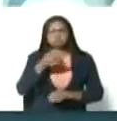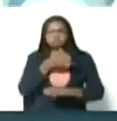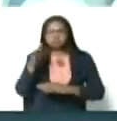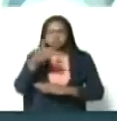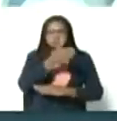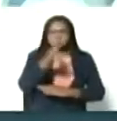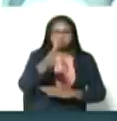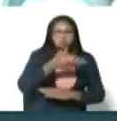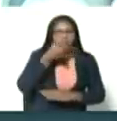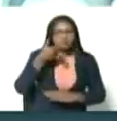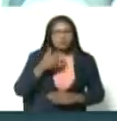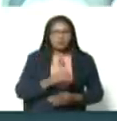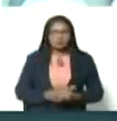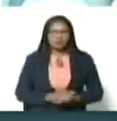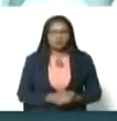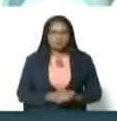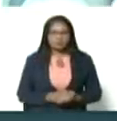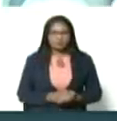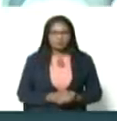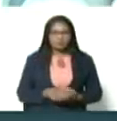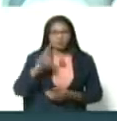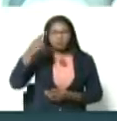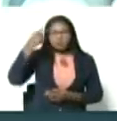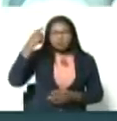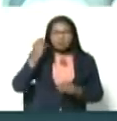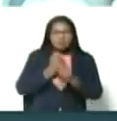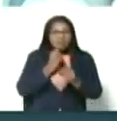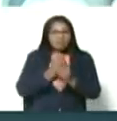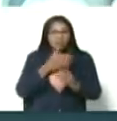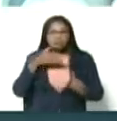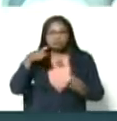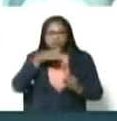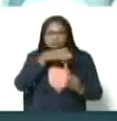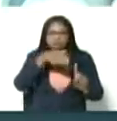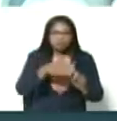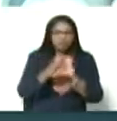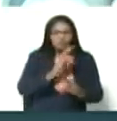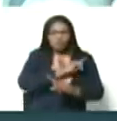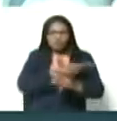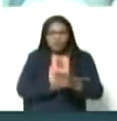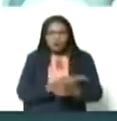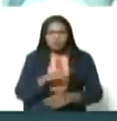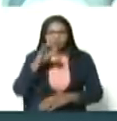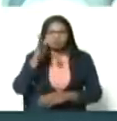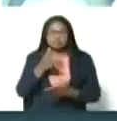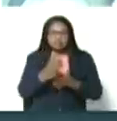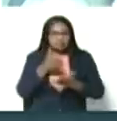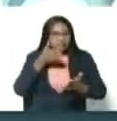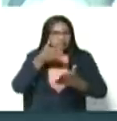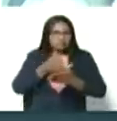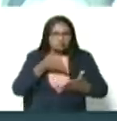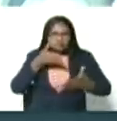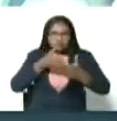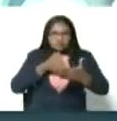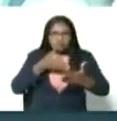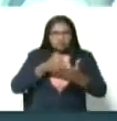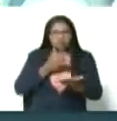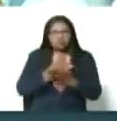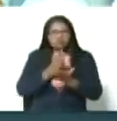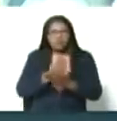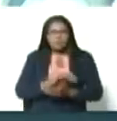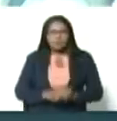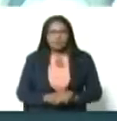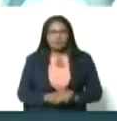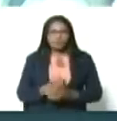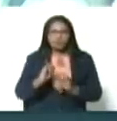otro lado. Días de trabajo y de persecución permanente. Pero nosotros supimos abrir